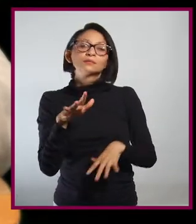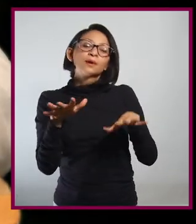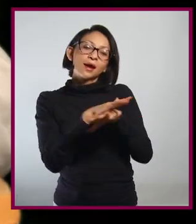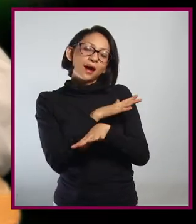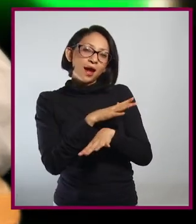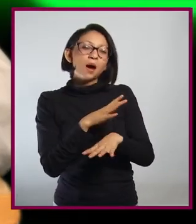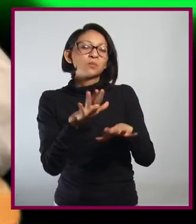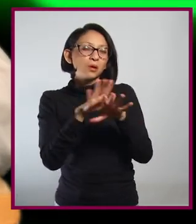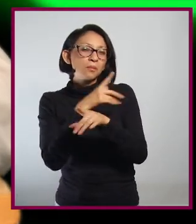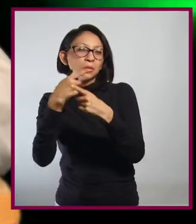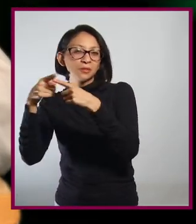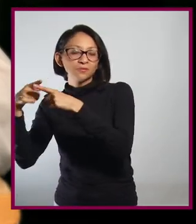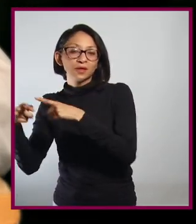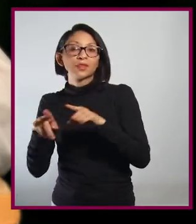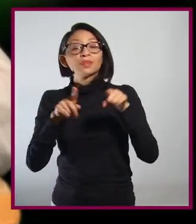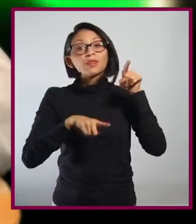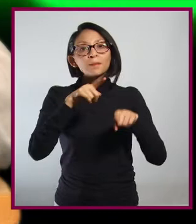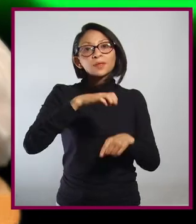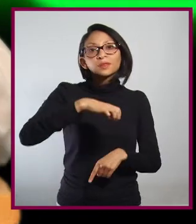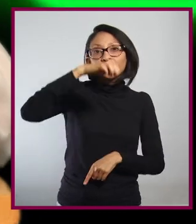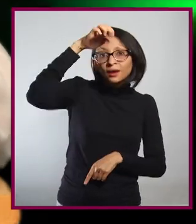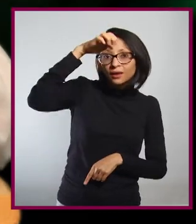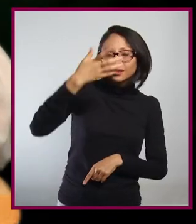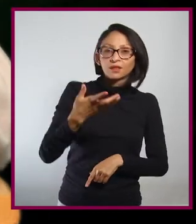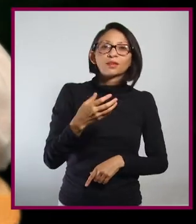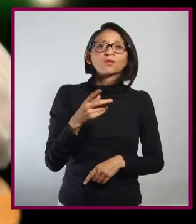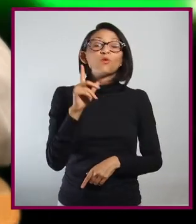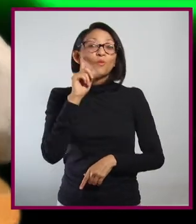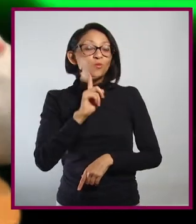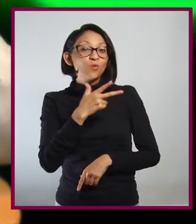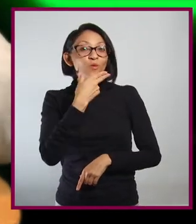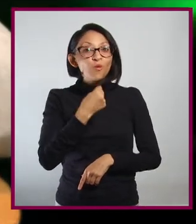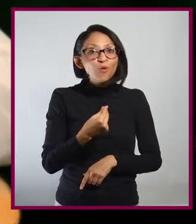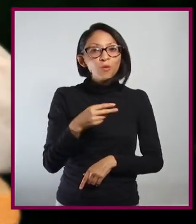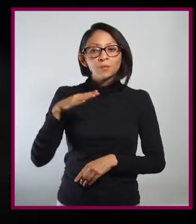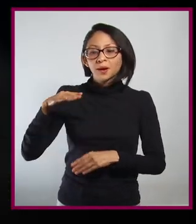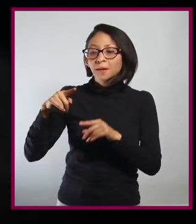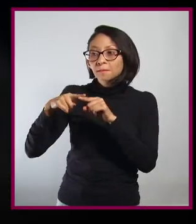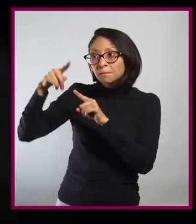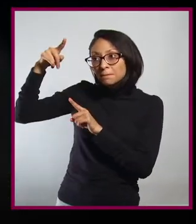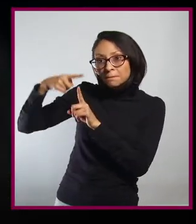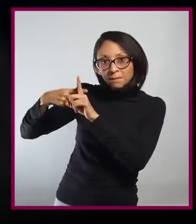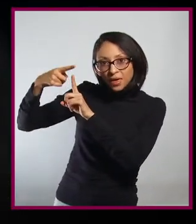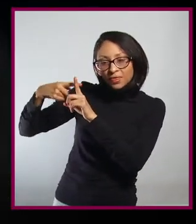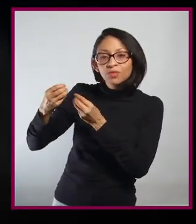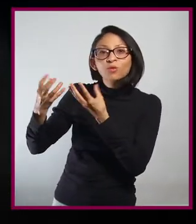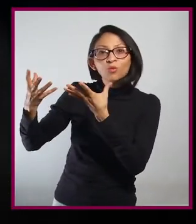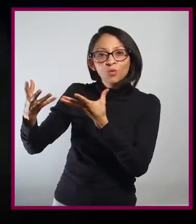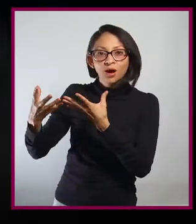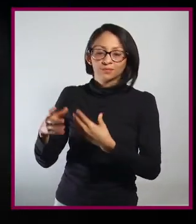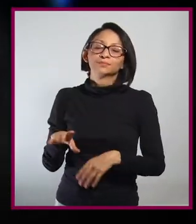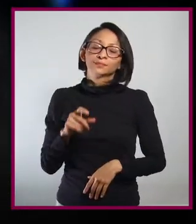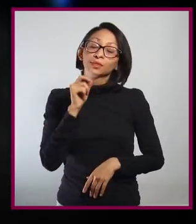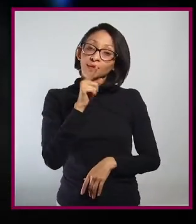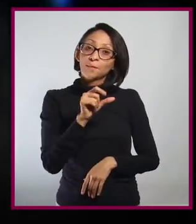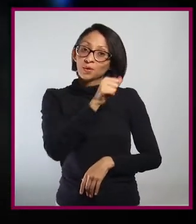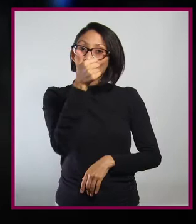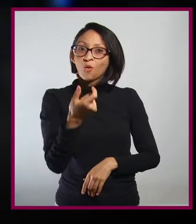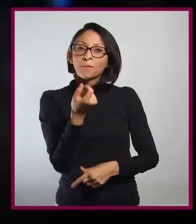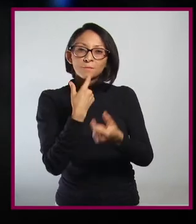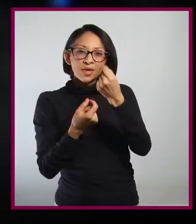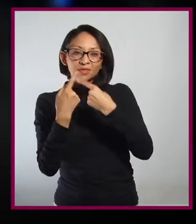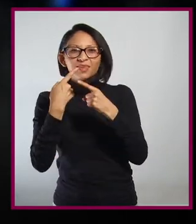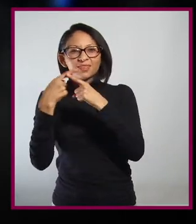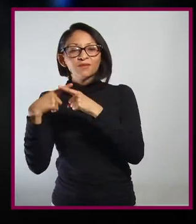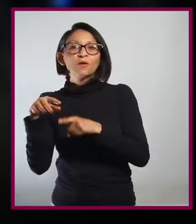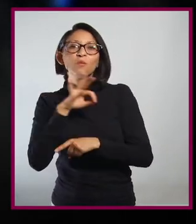del género, de la estatura, entre otros muchos factores. Además, algunos medicamentos pueden afectar el pulso o